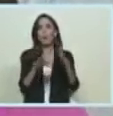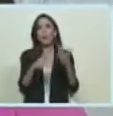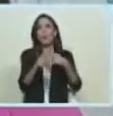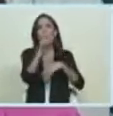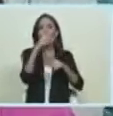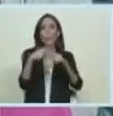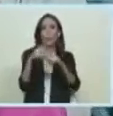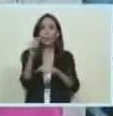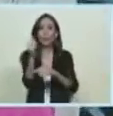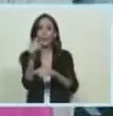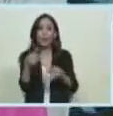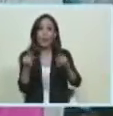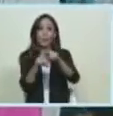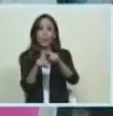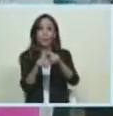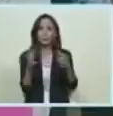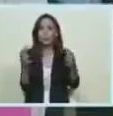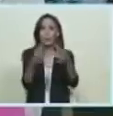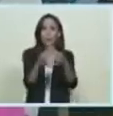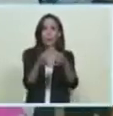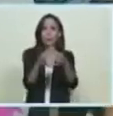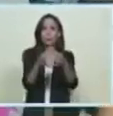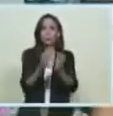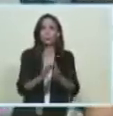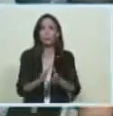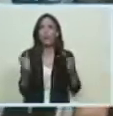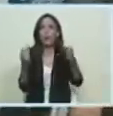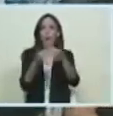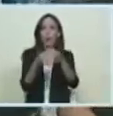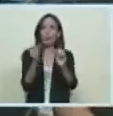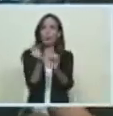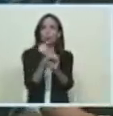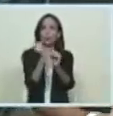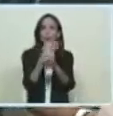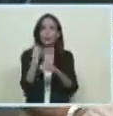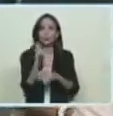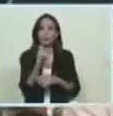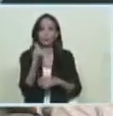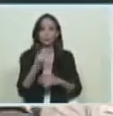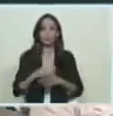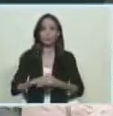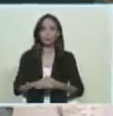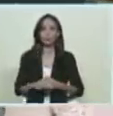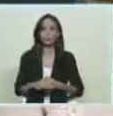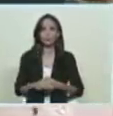1x10 del movimiento Chamba Juvenil.